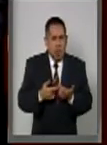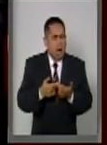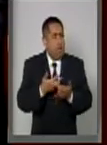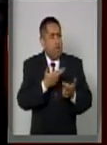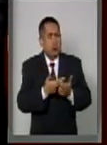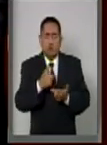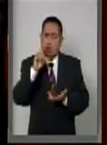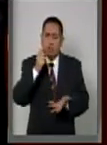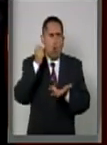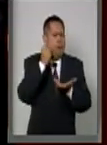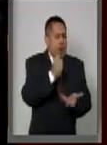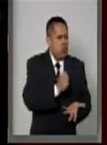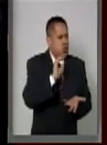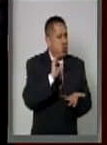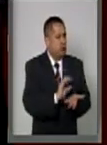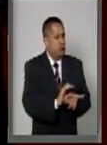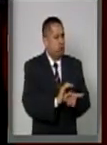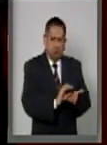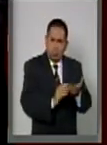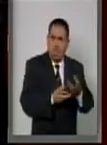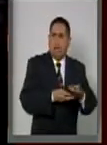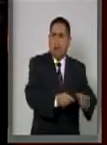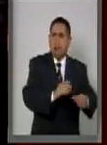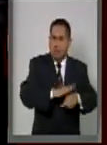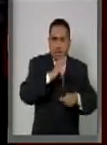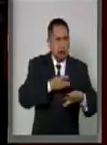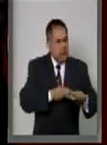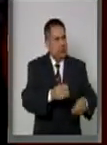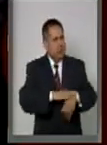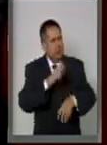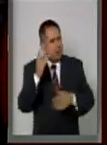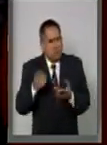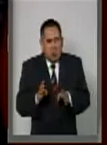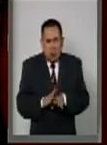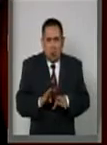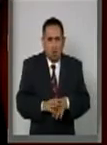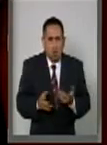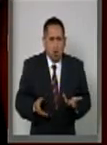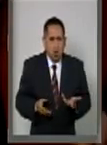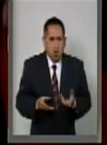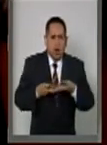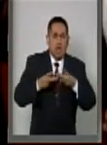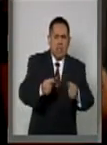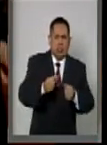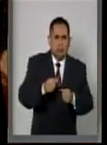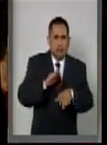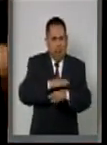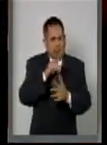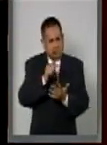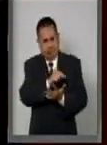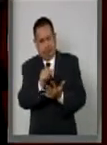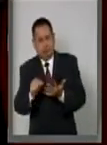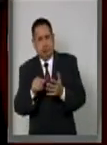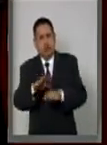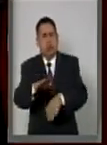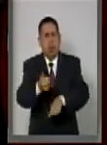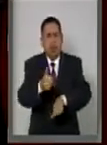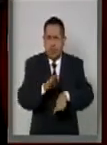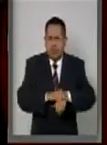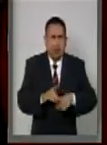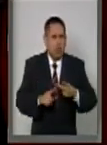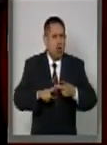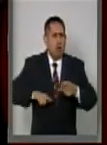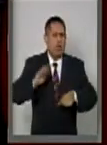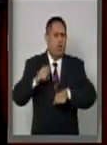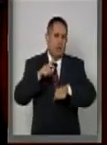pequeño para gastar en cosas necesarias y resulta que gastamos más, pero gastamos más en los rubros de administración del